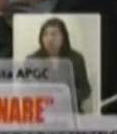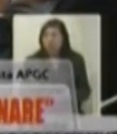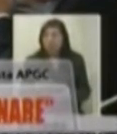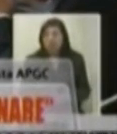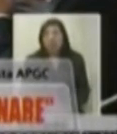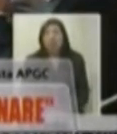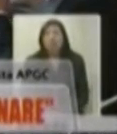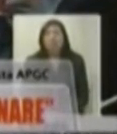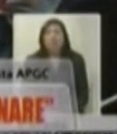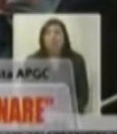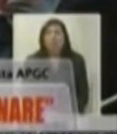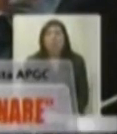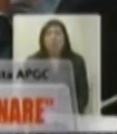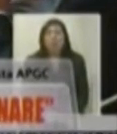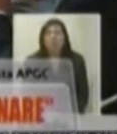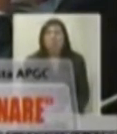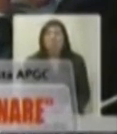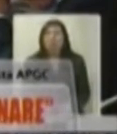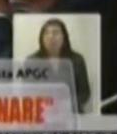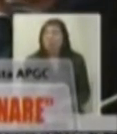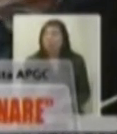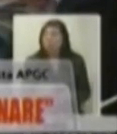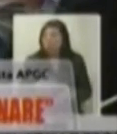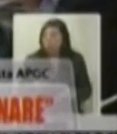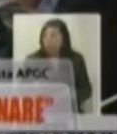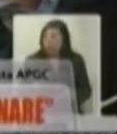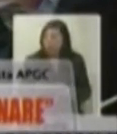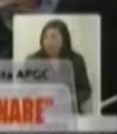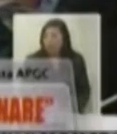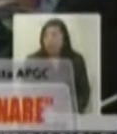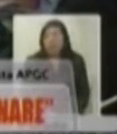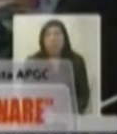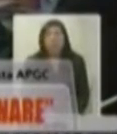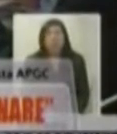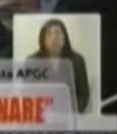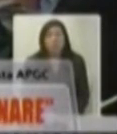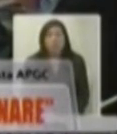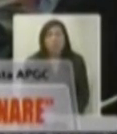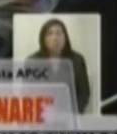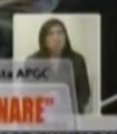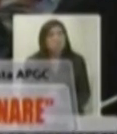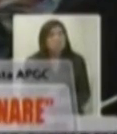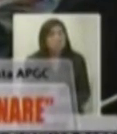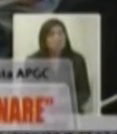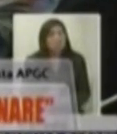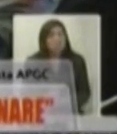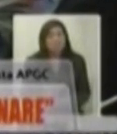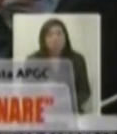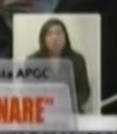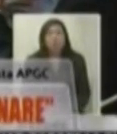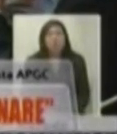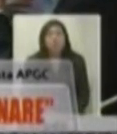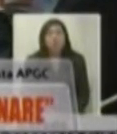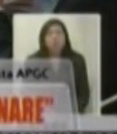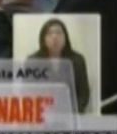incremento. Entonces, ministro, yo creo que pueden haber salidas inmediatas de un mínimo incremento, o un pequeño incremento, o un